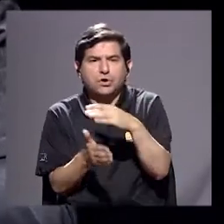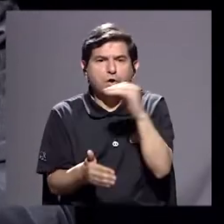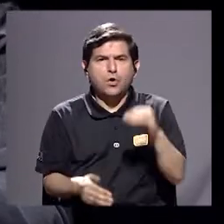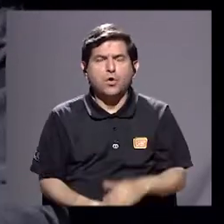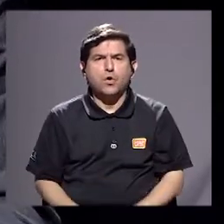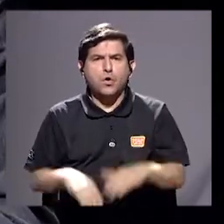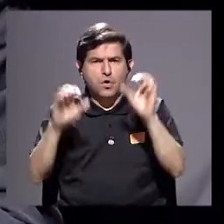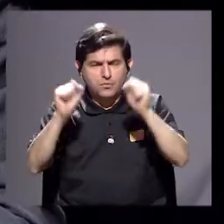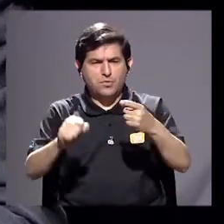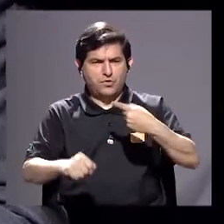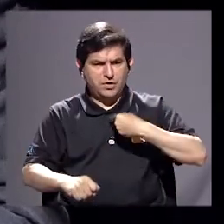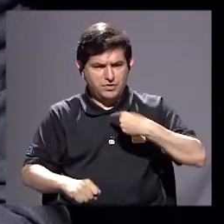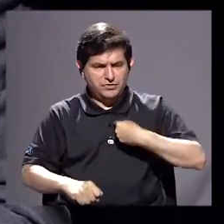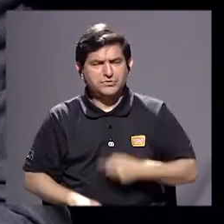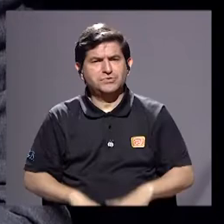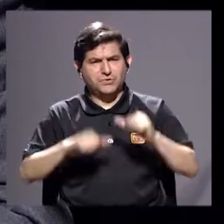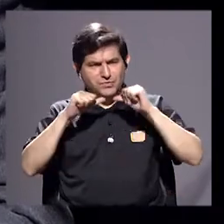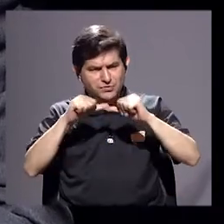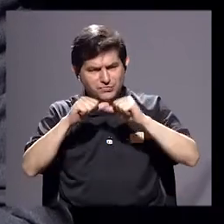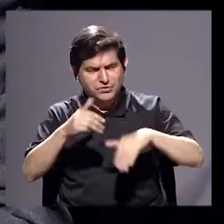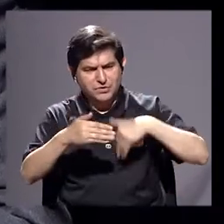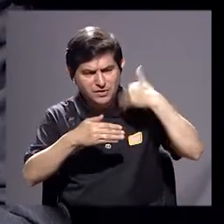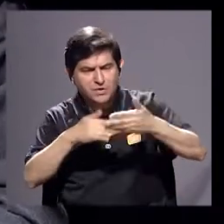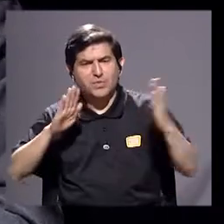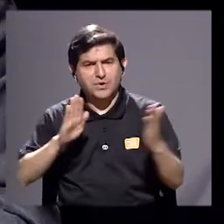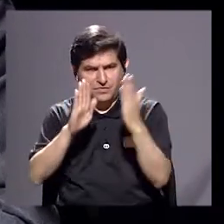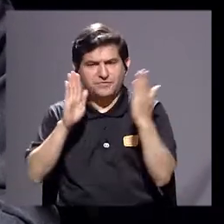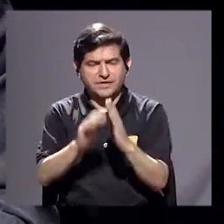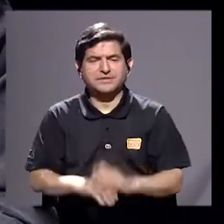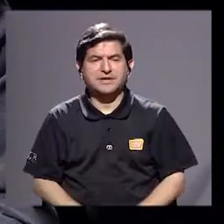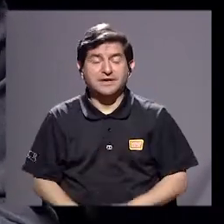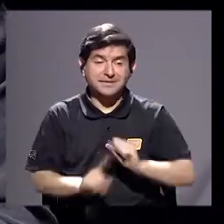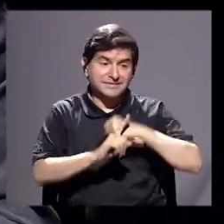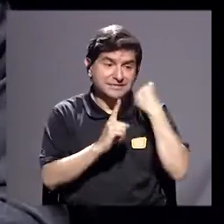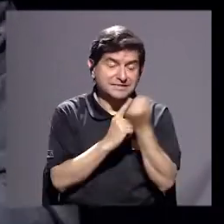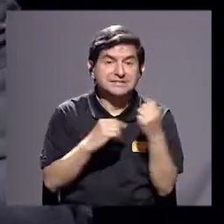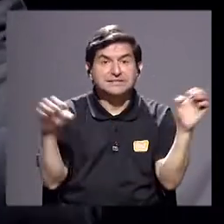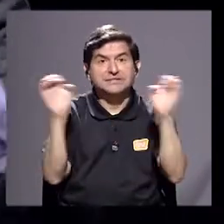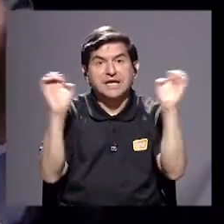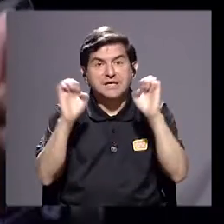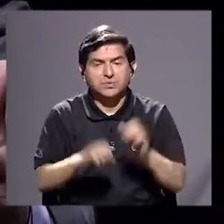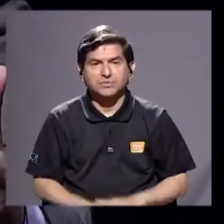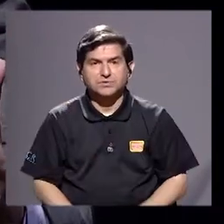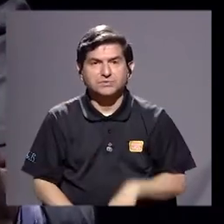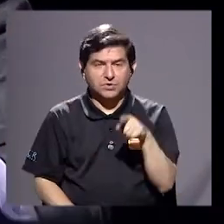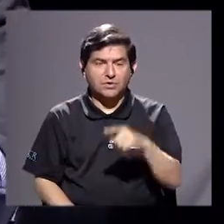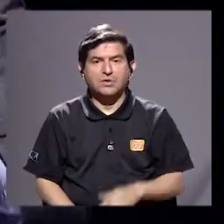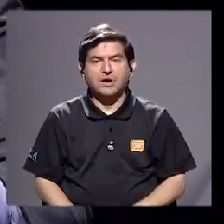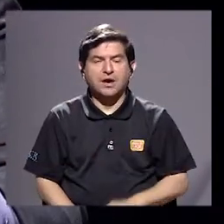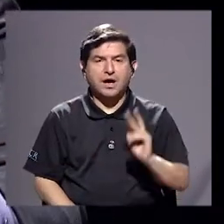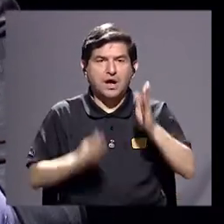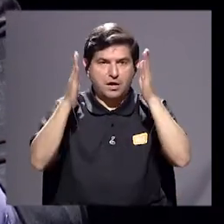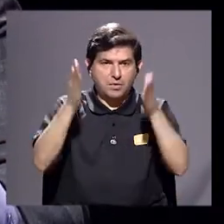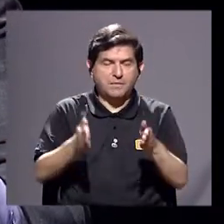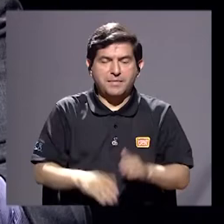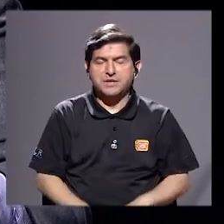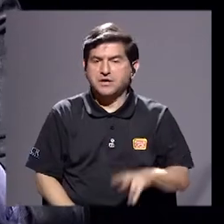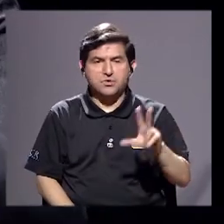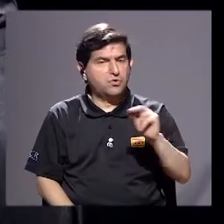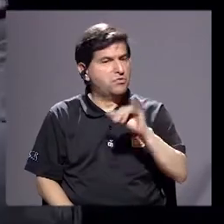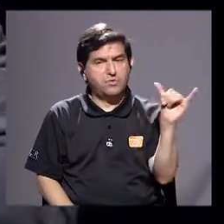siguiente yo sea para enfrentar eso usted puede estar en una situación de emergencia cuando su compañero de la paz no la está viviendo